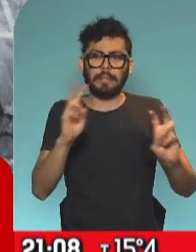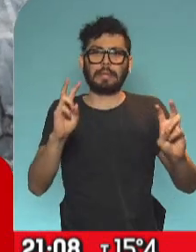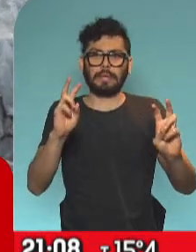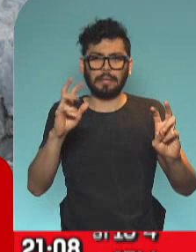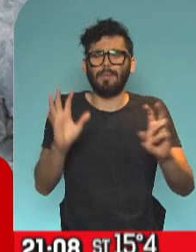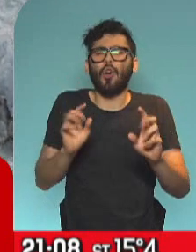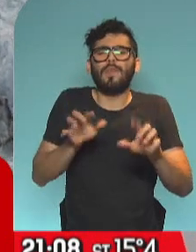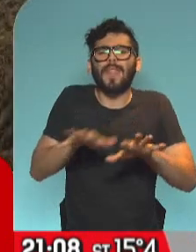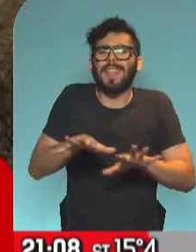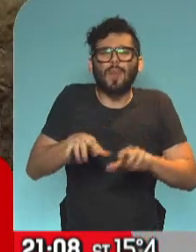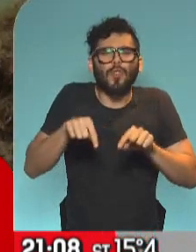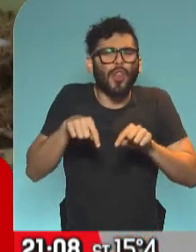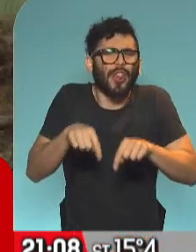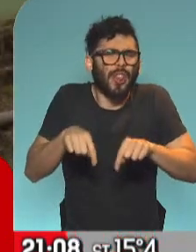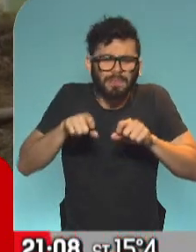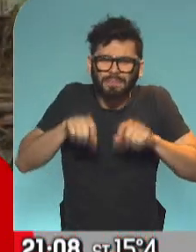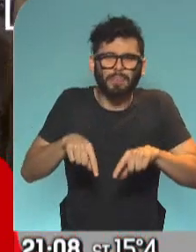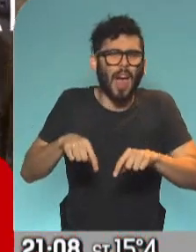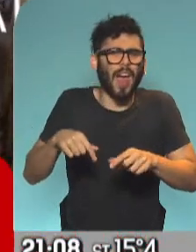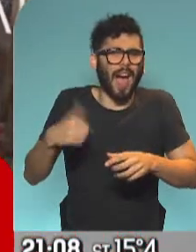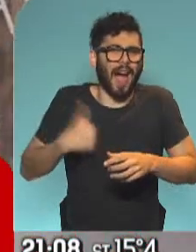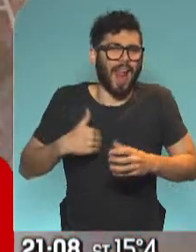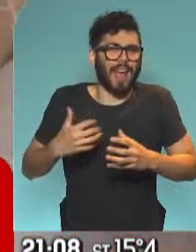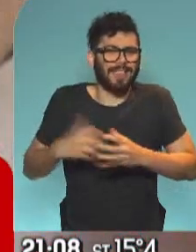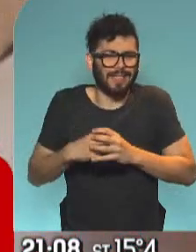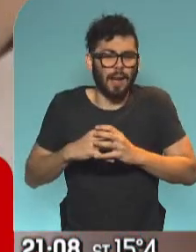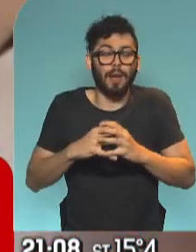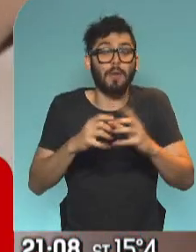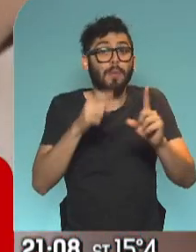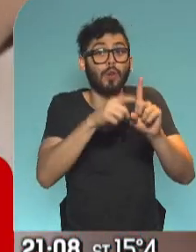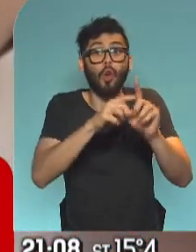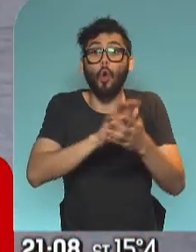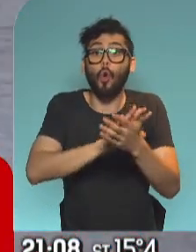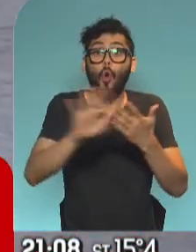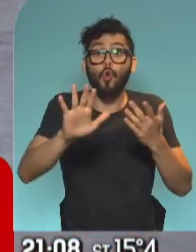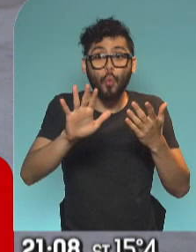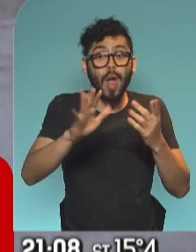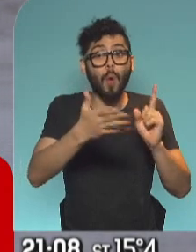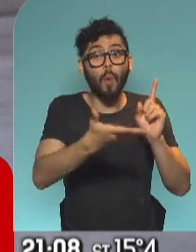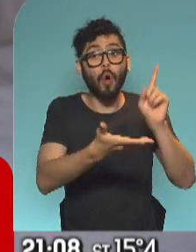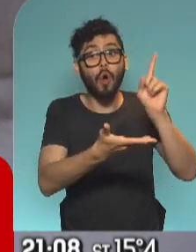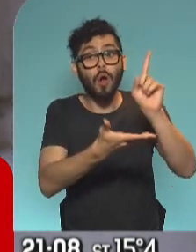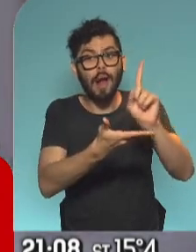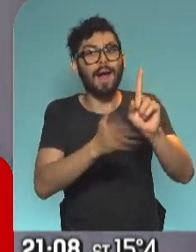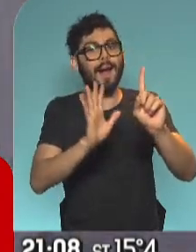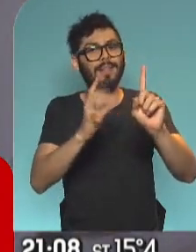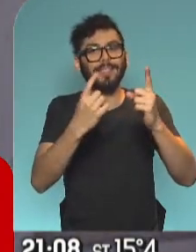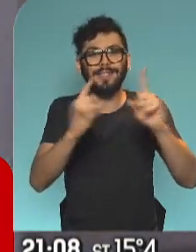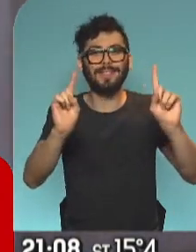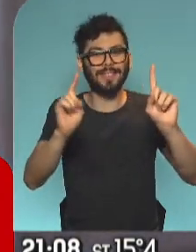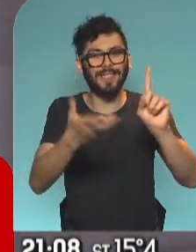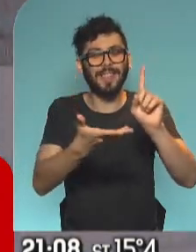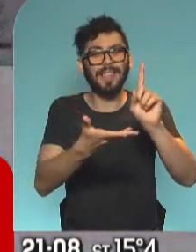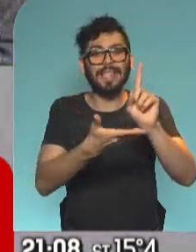muy locales, claro, y poder dimensionar esta figura nueva que se nos aparece, que se manifiesta sobre